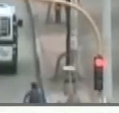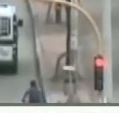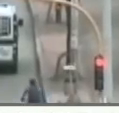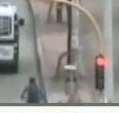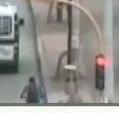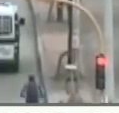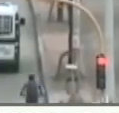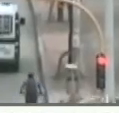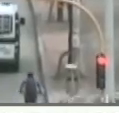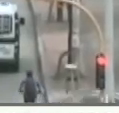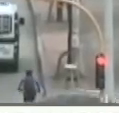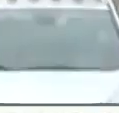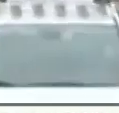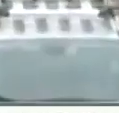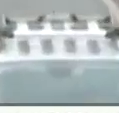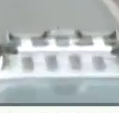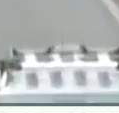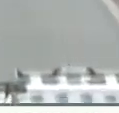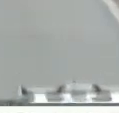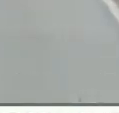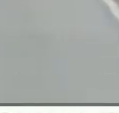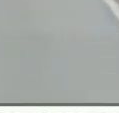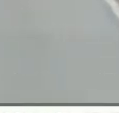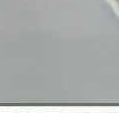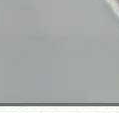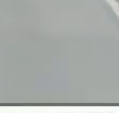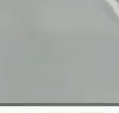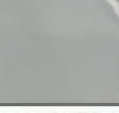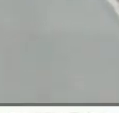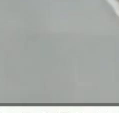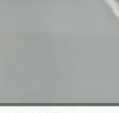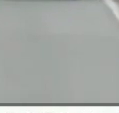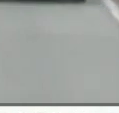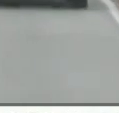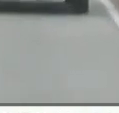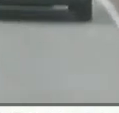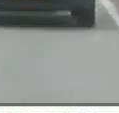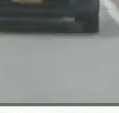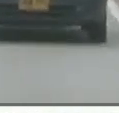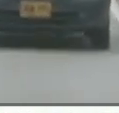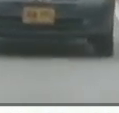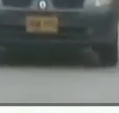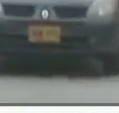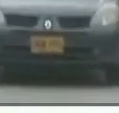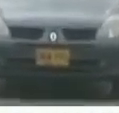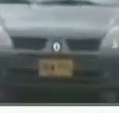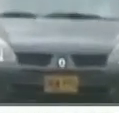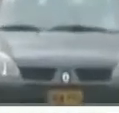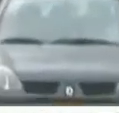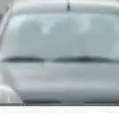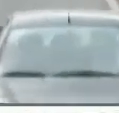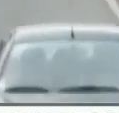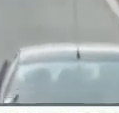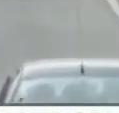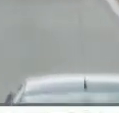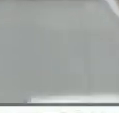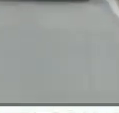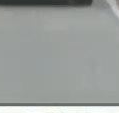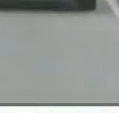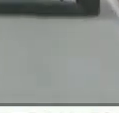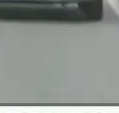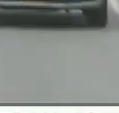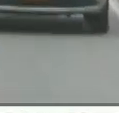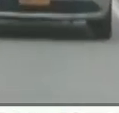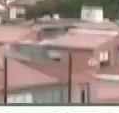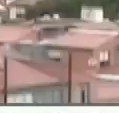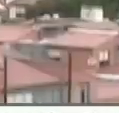virus. Toques de queda, pico y cédula, ley seca, cierre de playas, entre otras, son las medidas ordenadas por